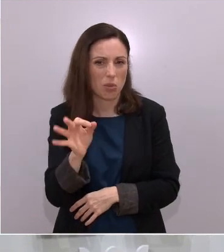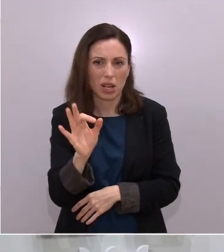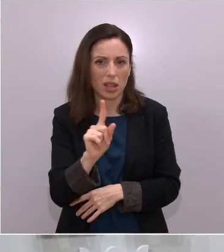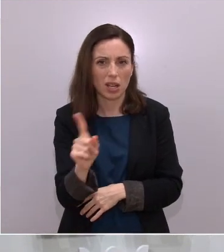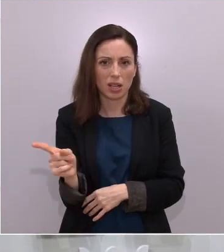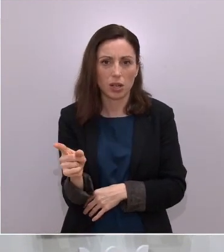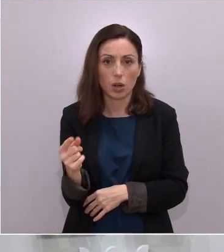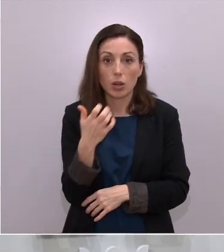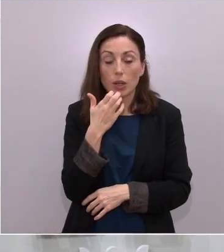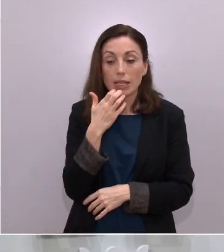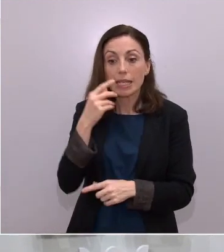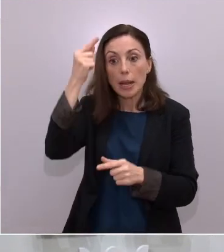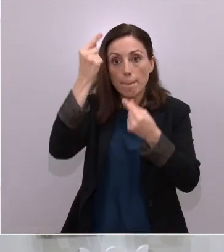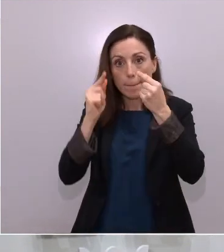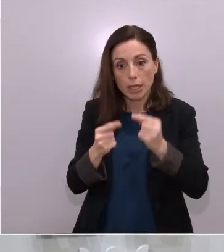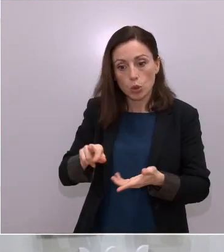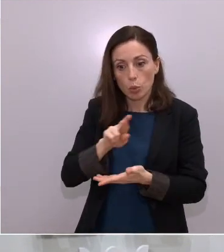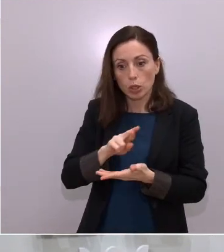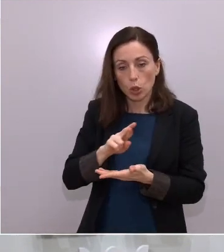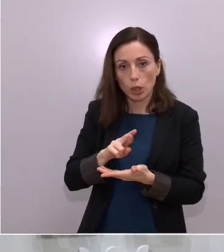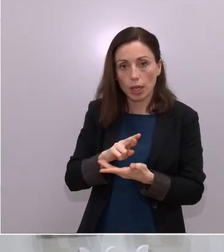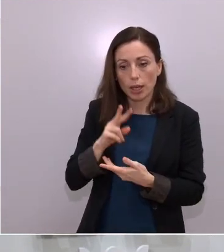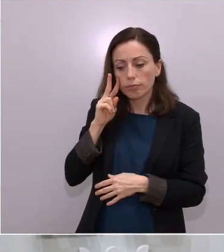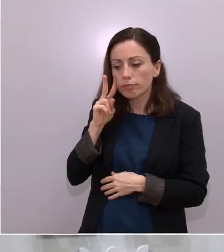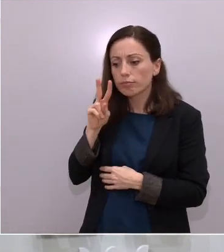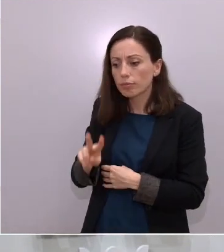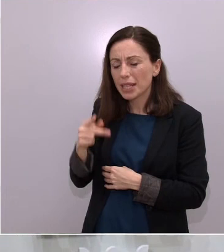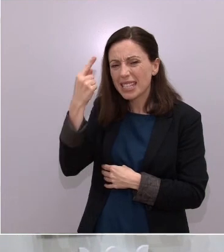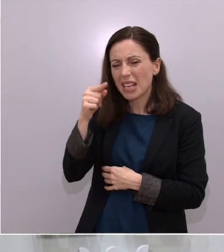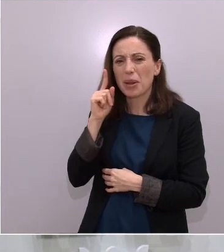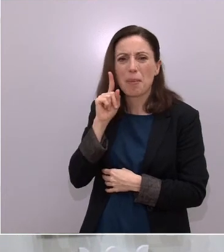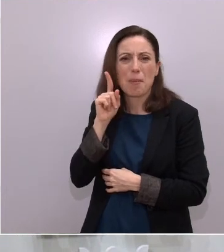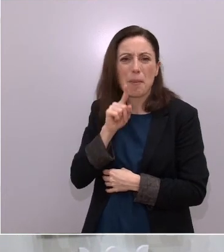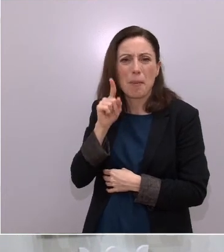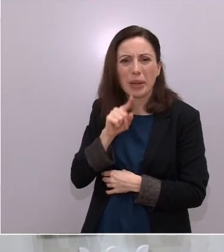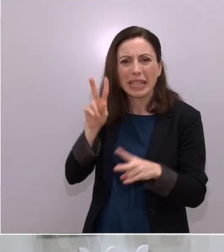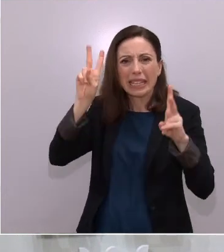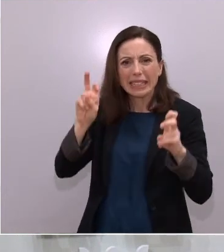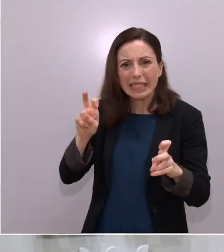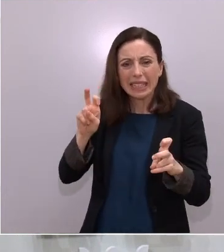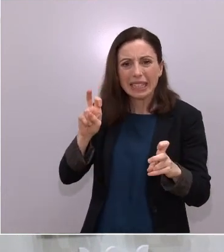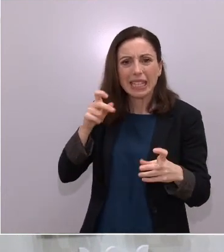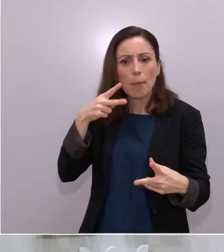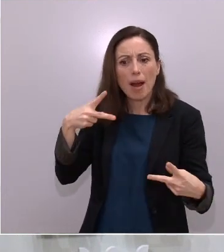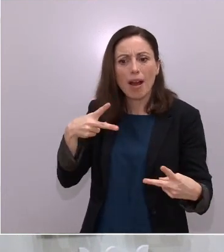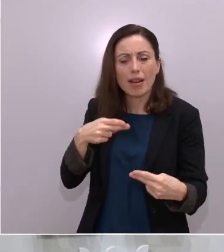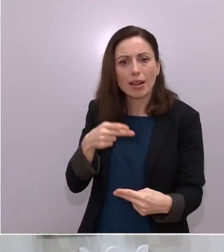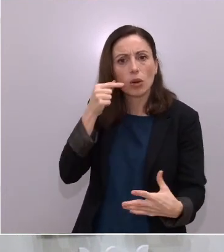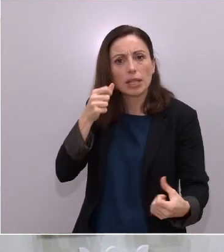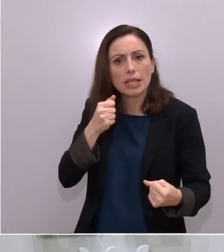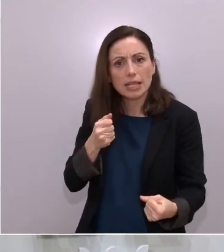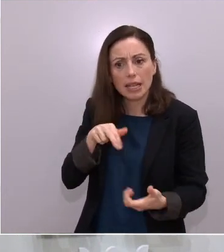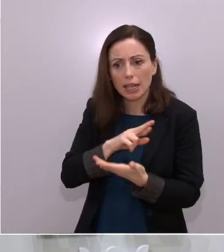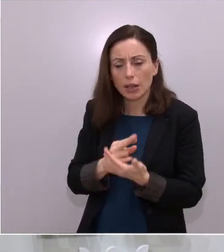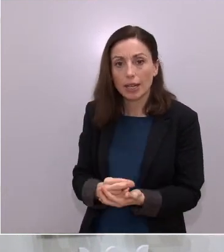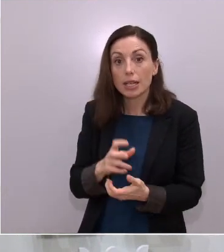no hay más que acudir al presupuesto regional para comprobar que es mentira que haya cualquier tipo de recorte en la sanidad regional y para comprobar que incluso